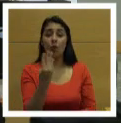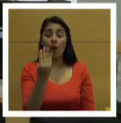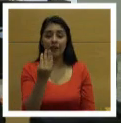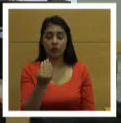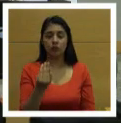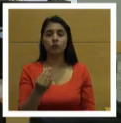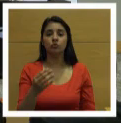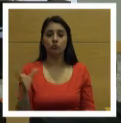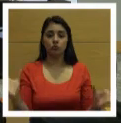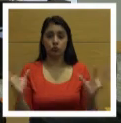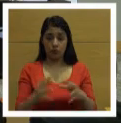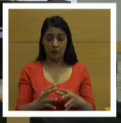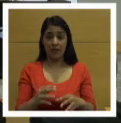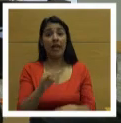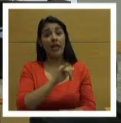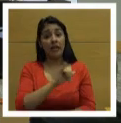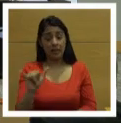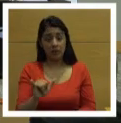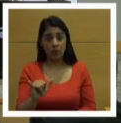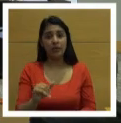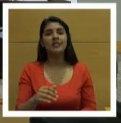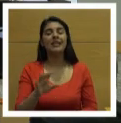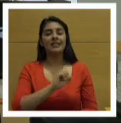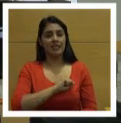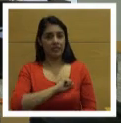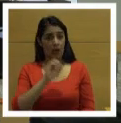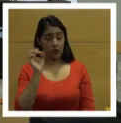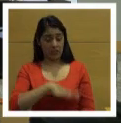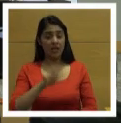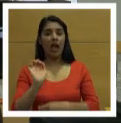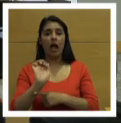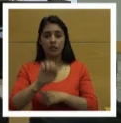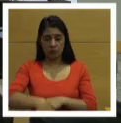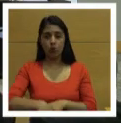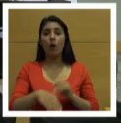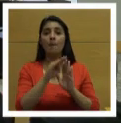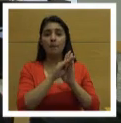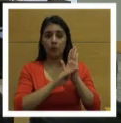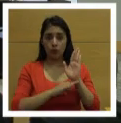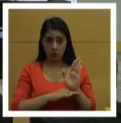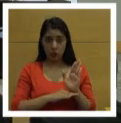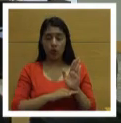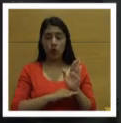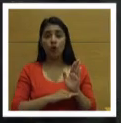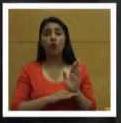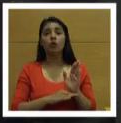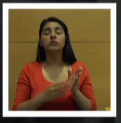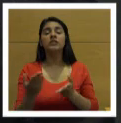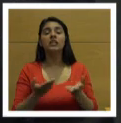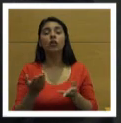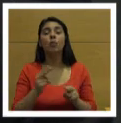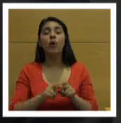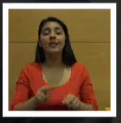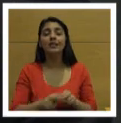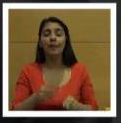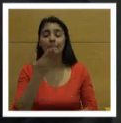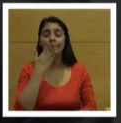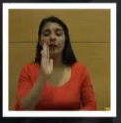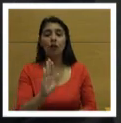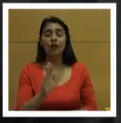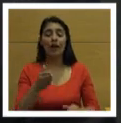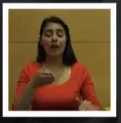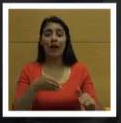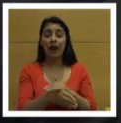17ª cumbre en Santiago de Chile, en que se aprobó el Protocolo Iberoamericano de Actuación Judicial para mejorar el acceso